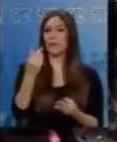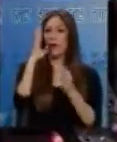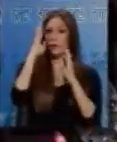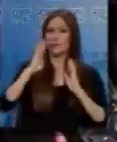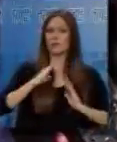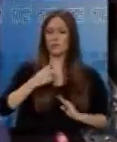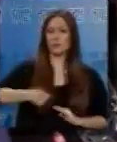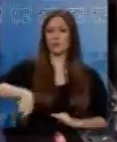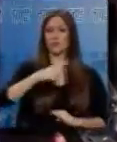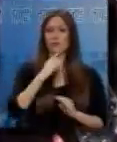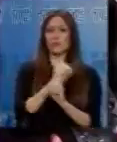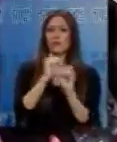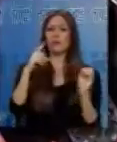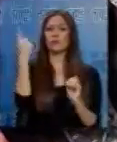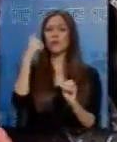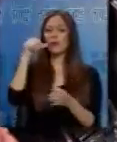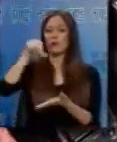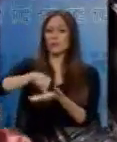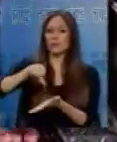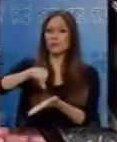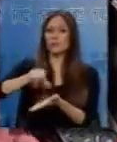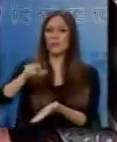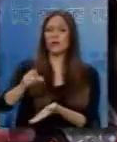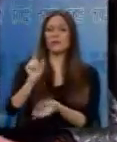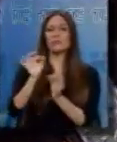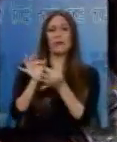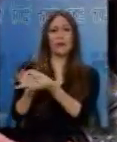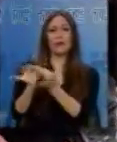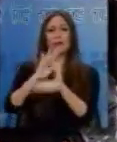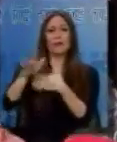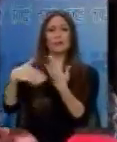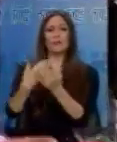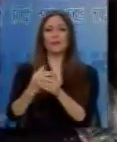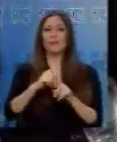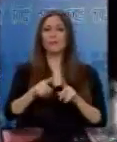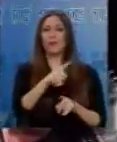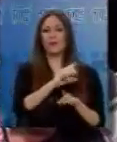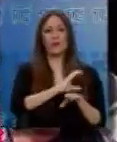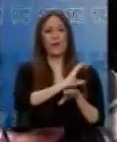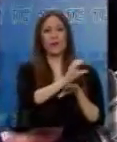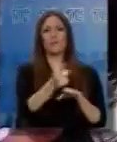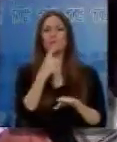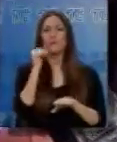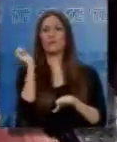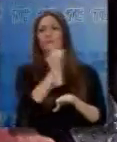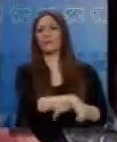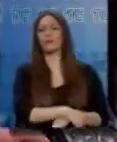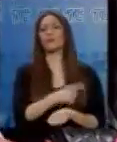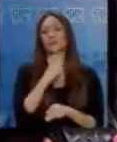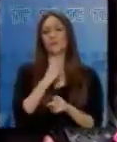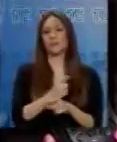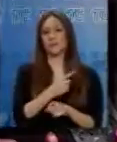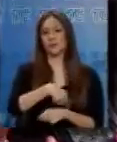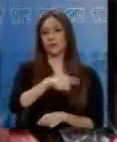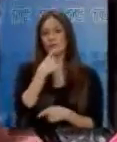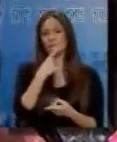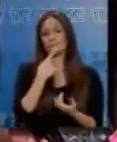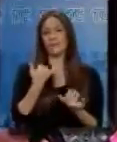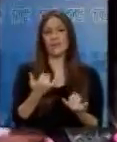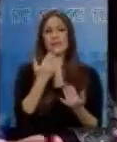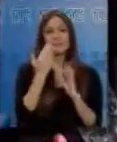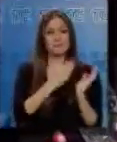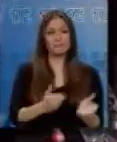atender al sector rural, son elegidos por todos, pero con mayor concentración de votos en las ciudades, se dedican más a actividades urbanas y entonces